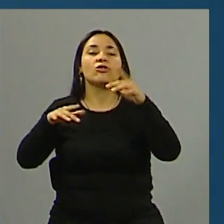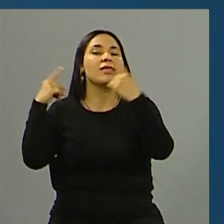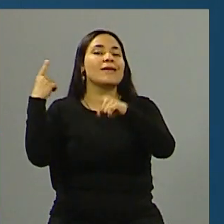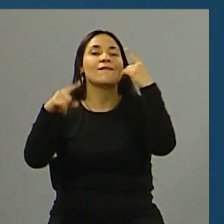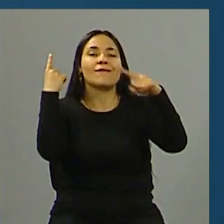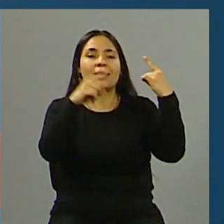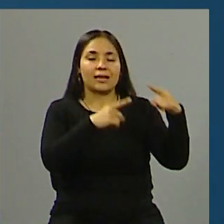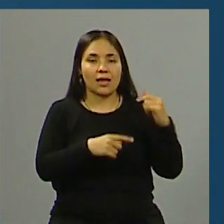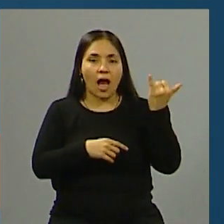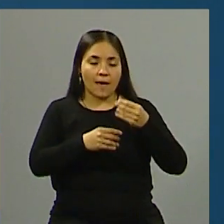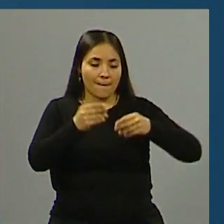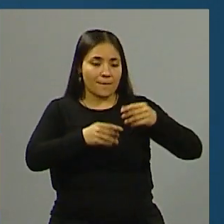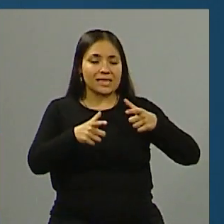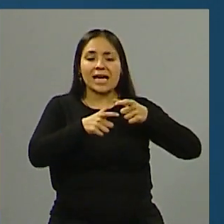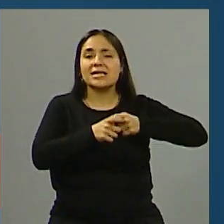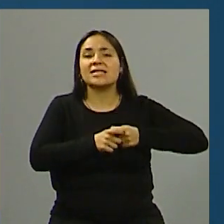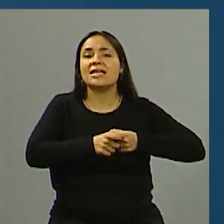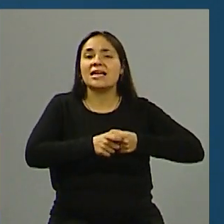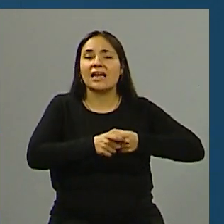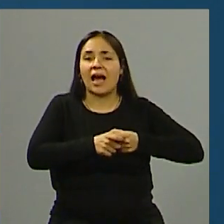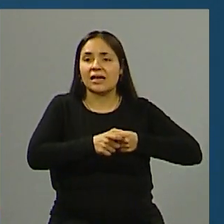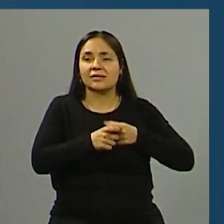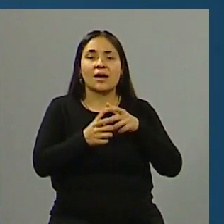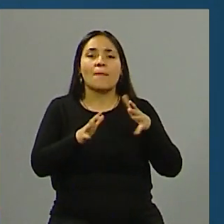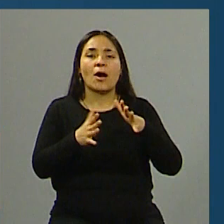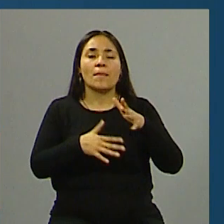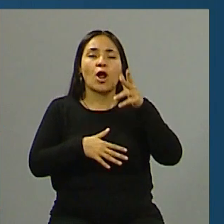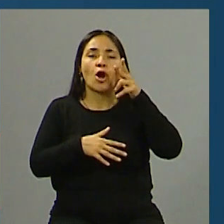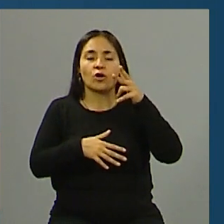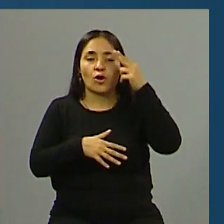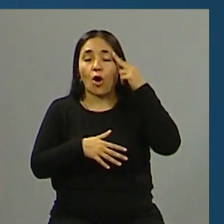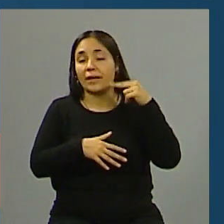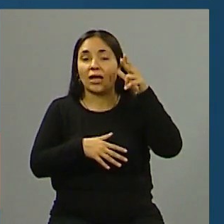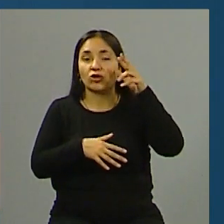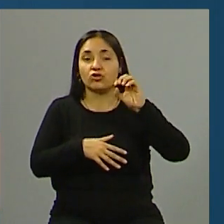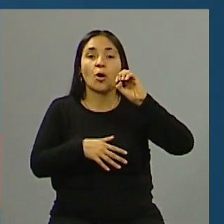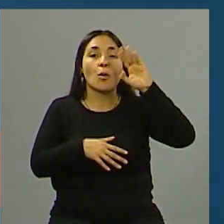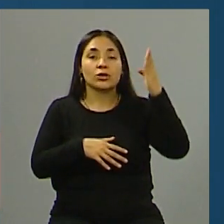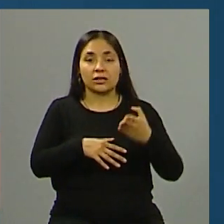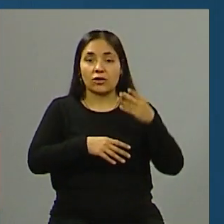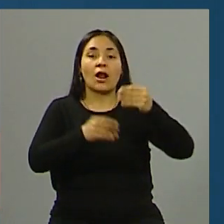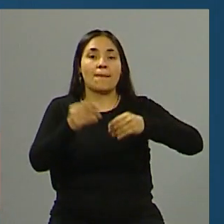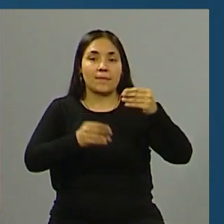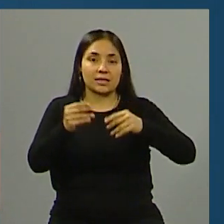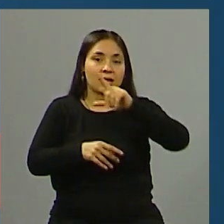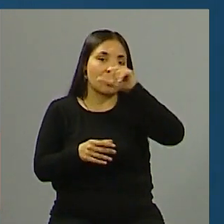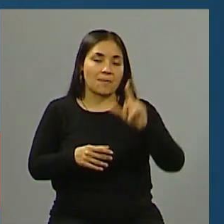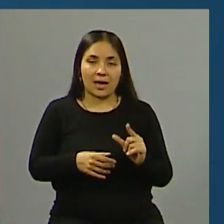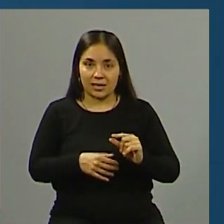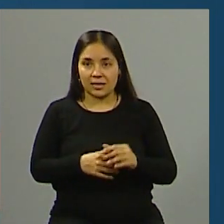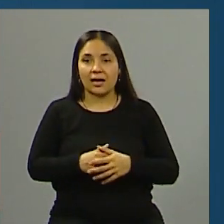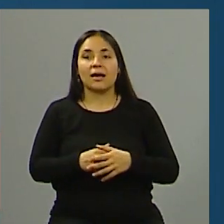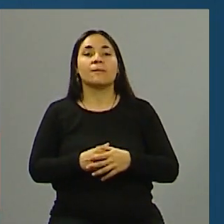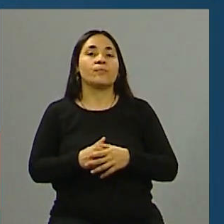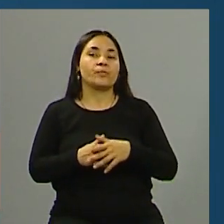muchas micropymes, que deben ser más o menos el 98% de las empresas del país, que es un rango de entre 2, 5